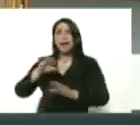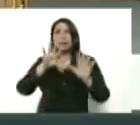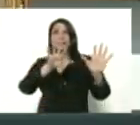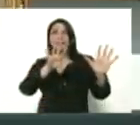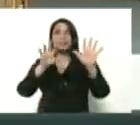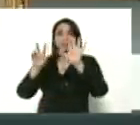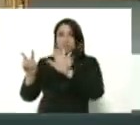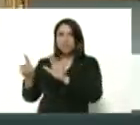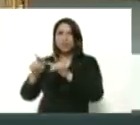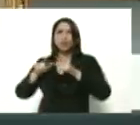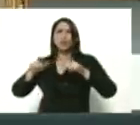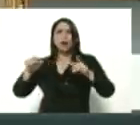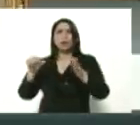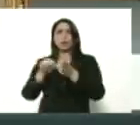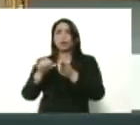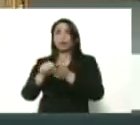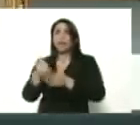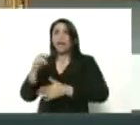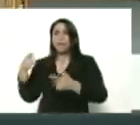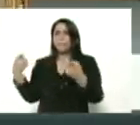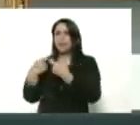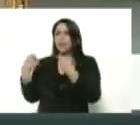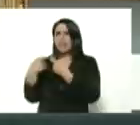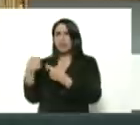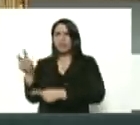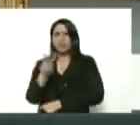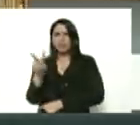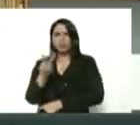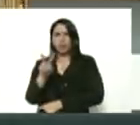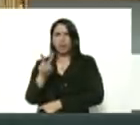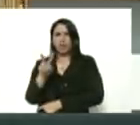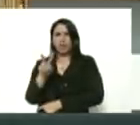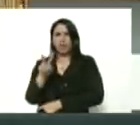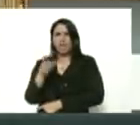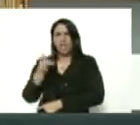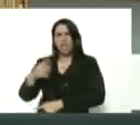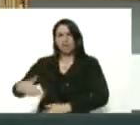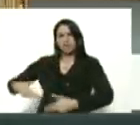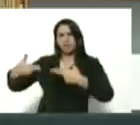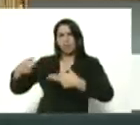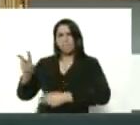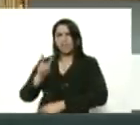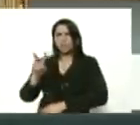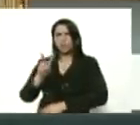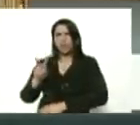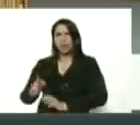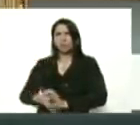17 lugares donde se estaba peleando en Venezuela, se estaba combatiendo en Venezuela.